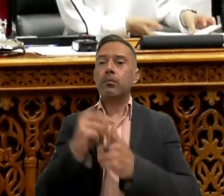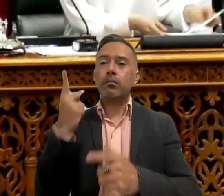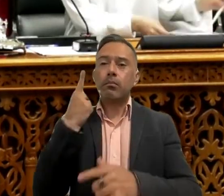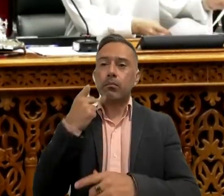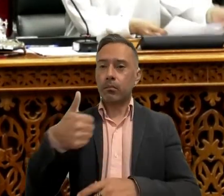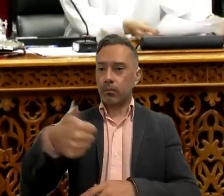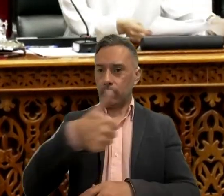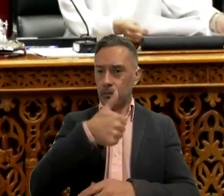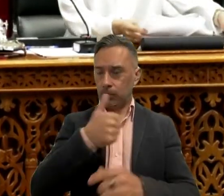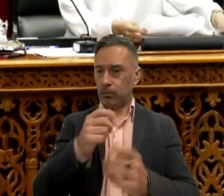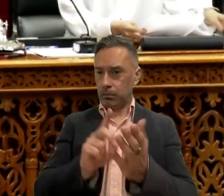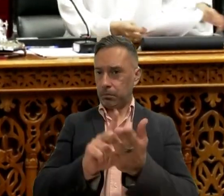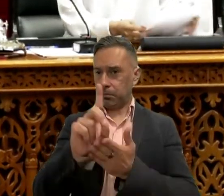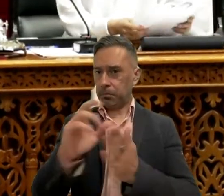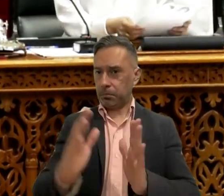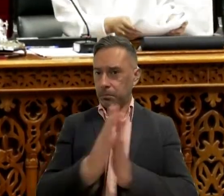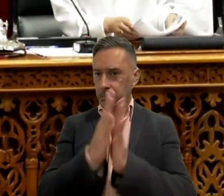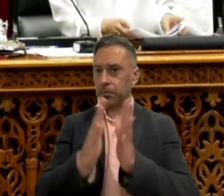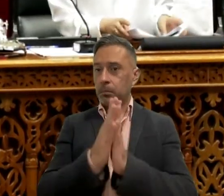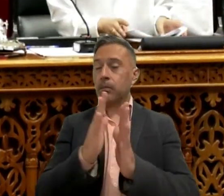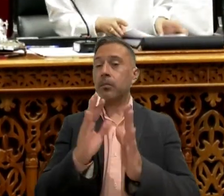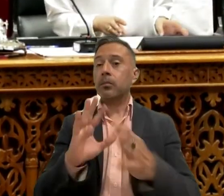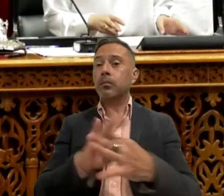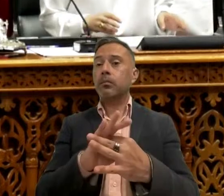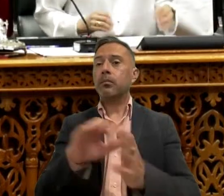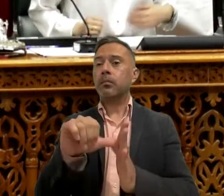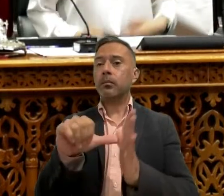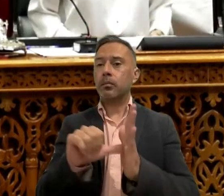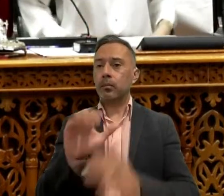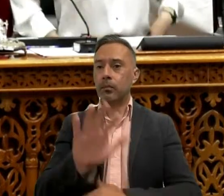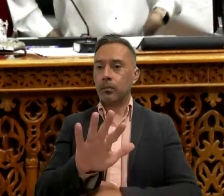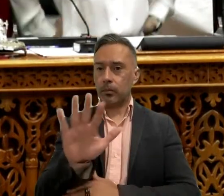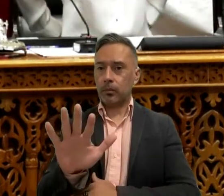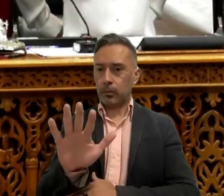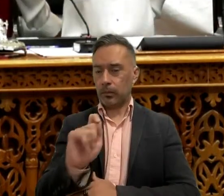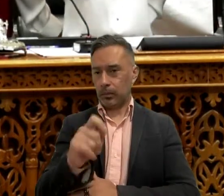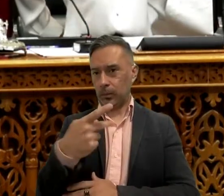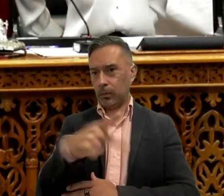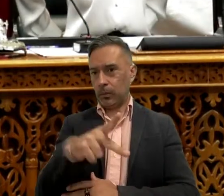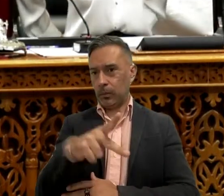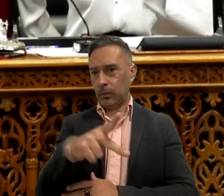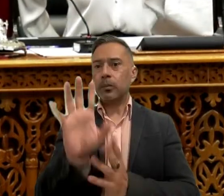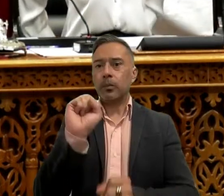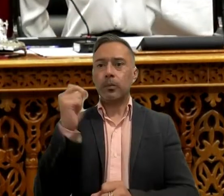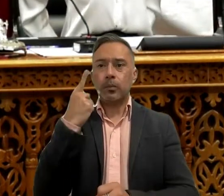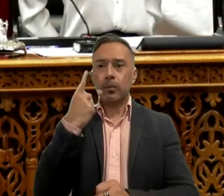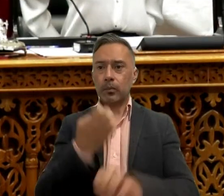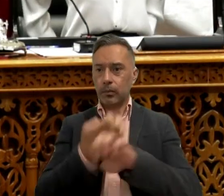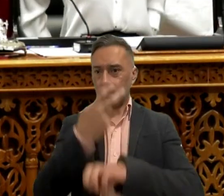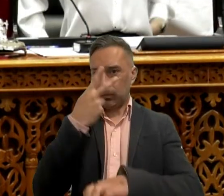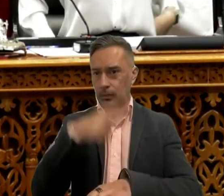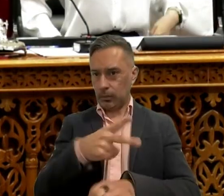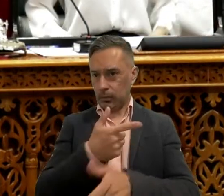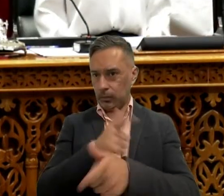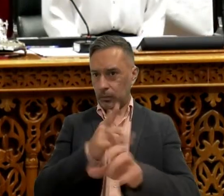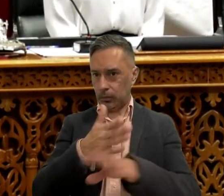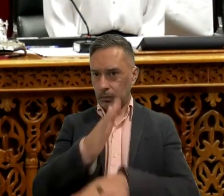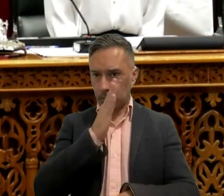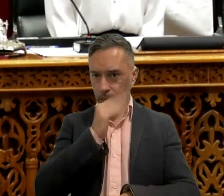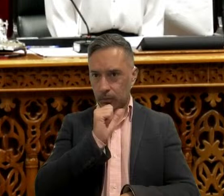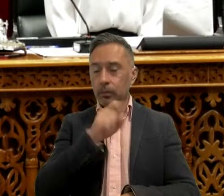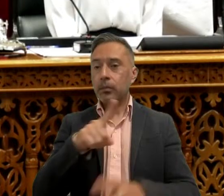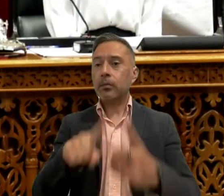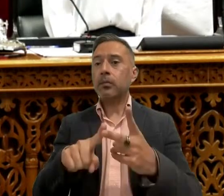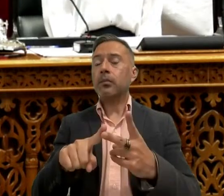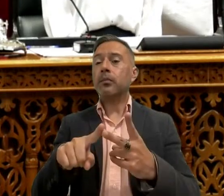parlamentarios, con fundamento en los artículos 55 de la Constitución Política del Estado Libre y Soberano de México y